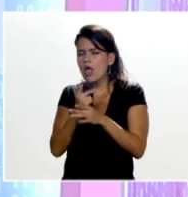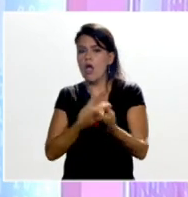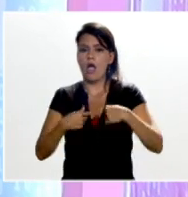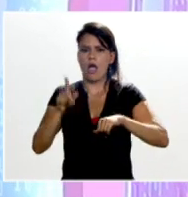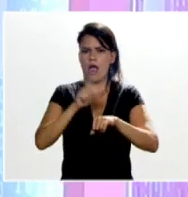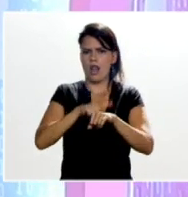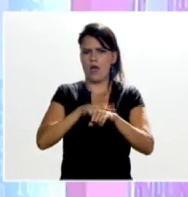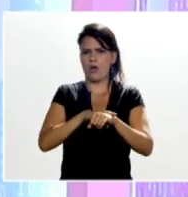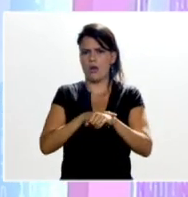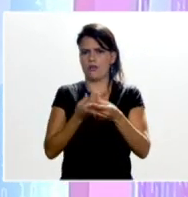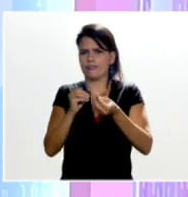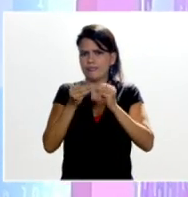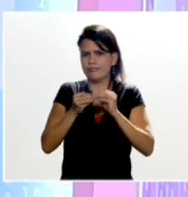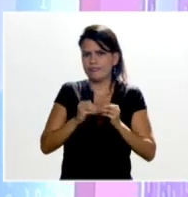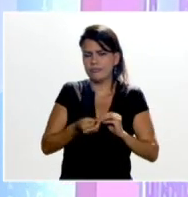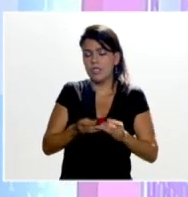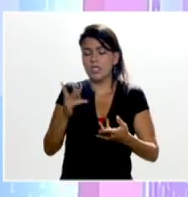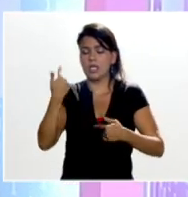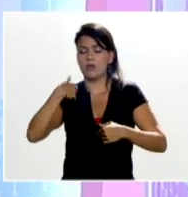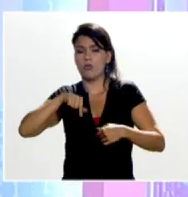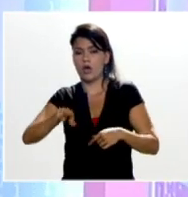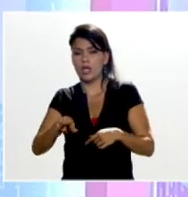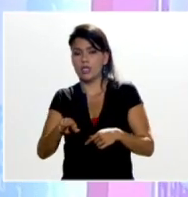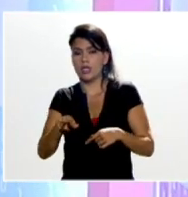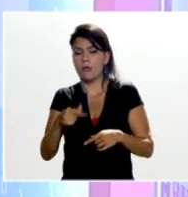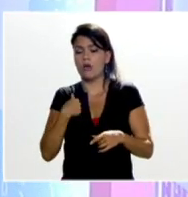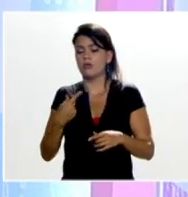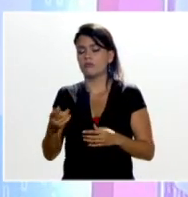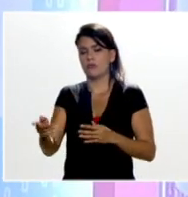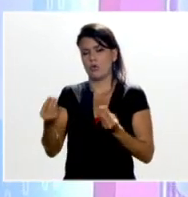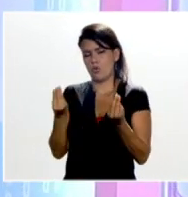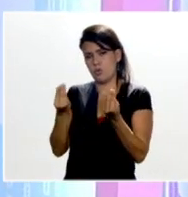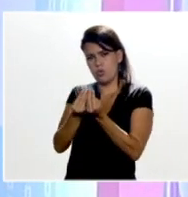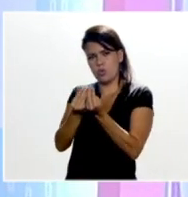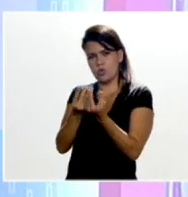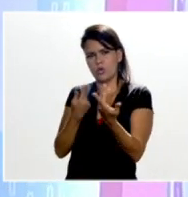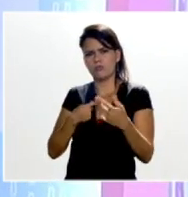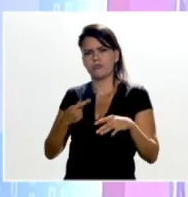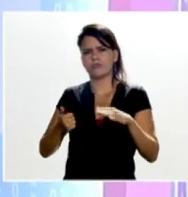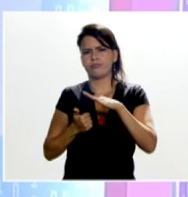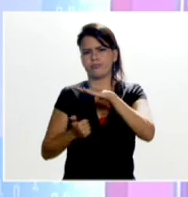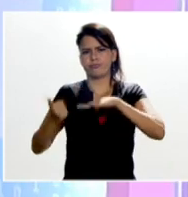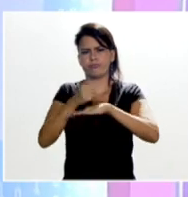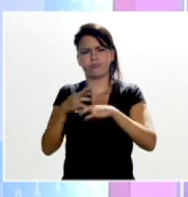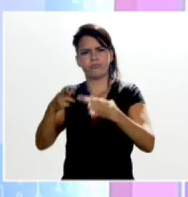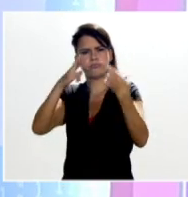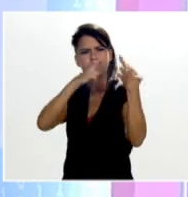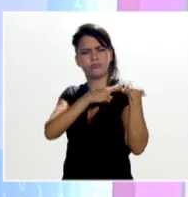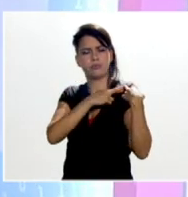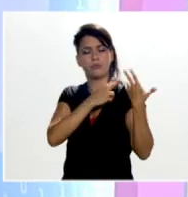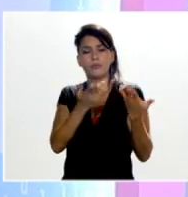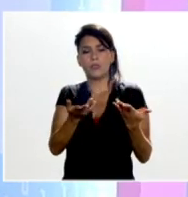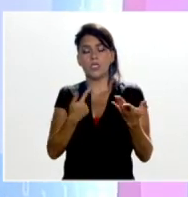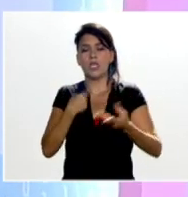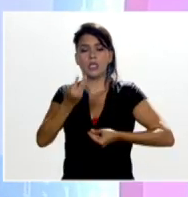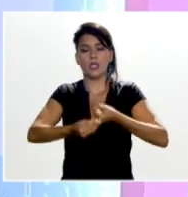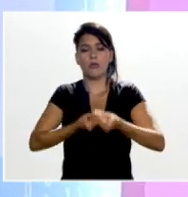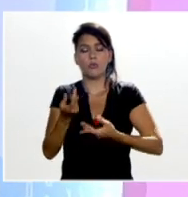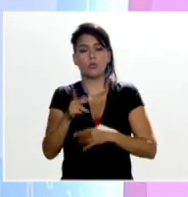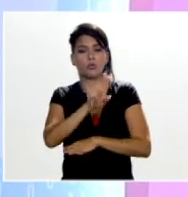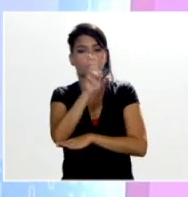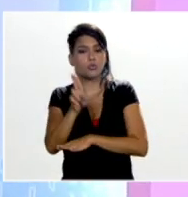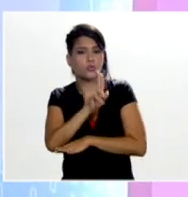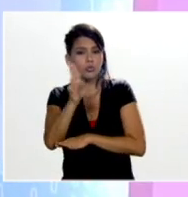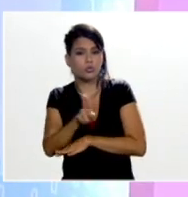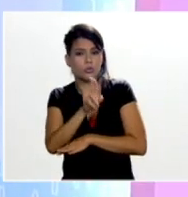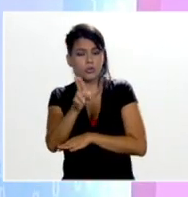hora de manipularlos y debemos estar bajo la presencia de nuestros representantes, ya que estaremos